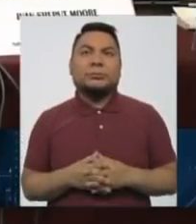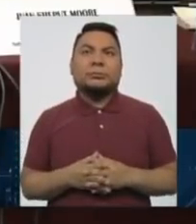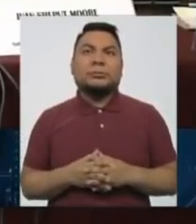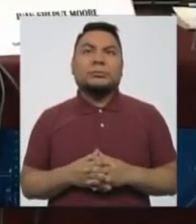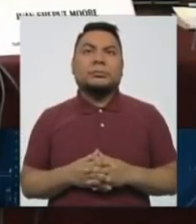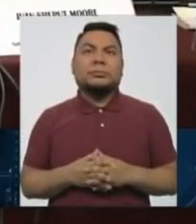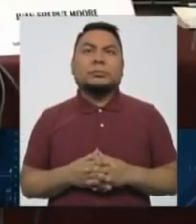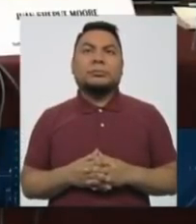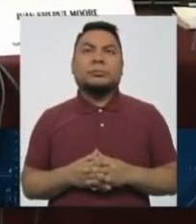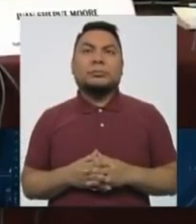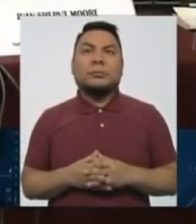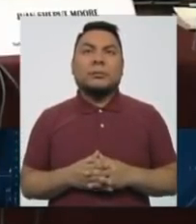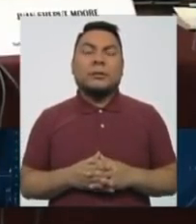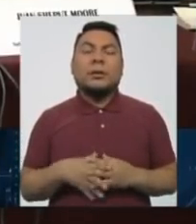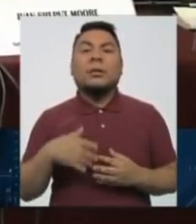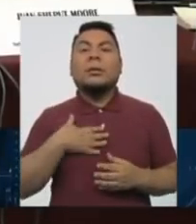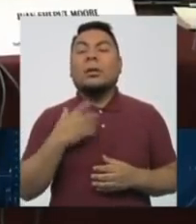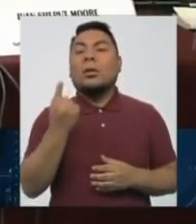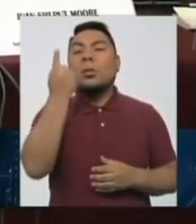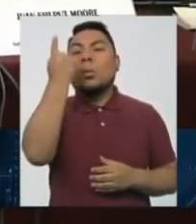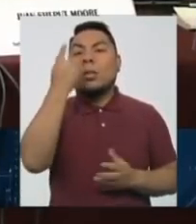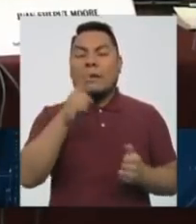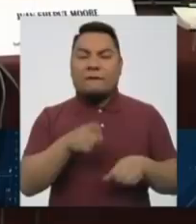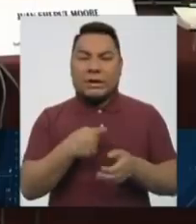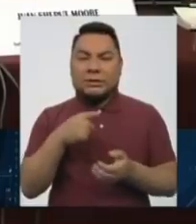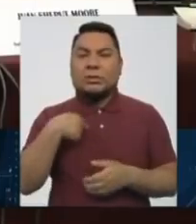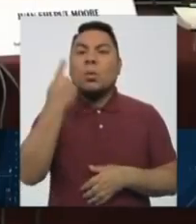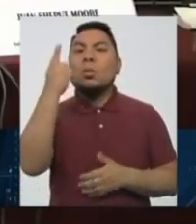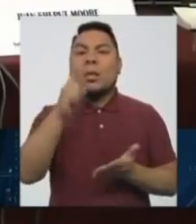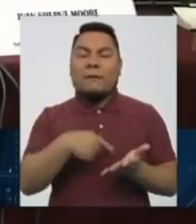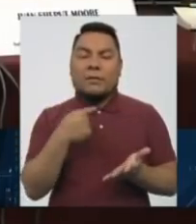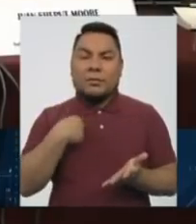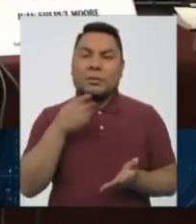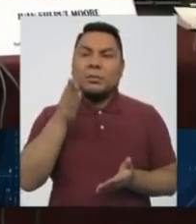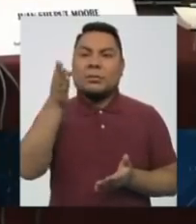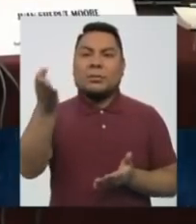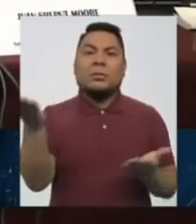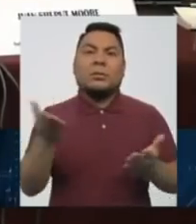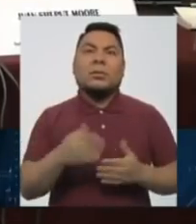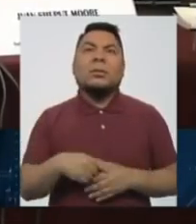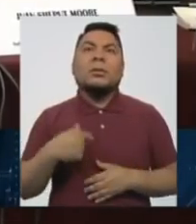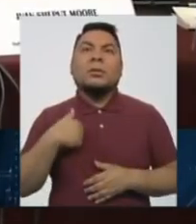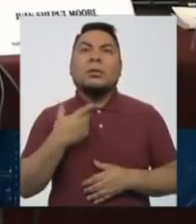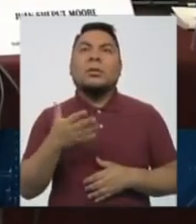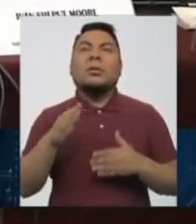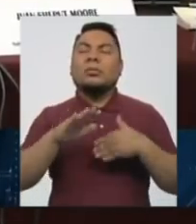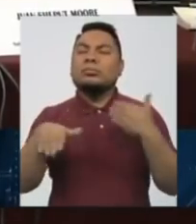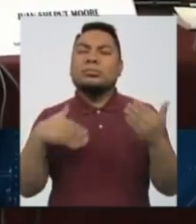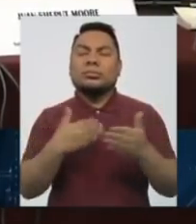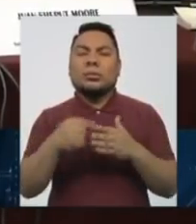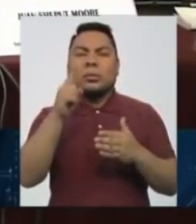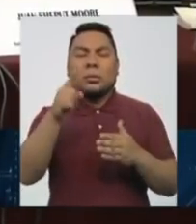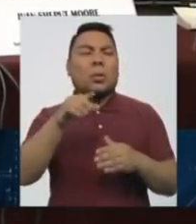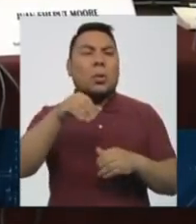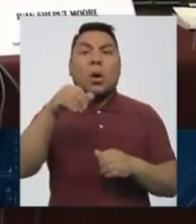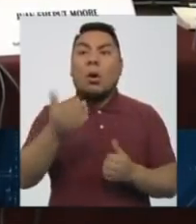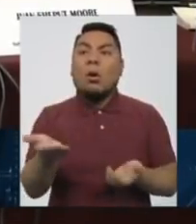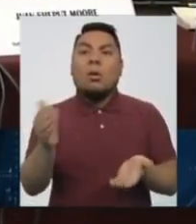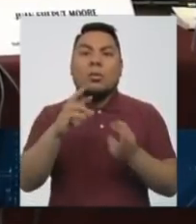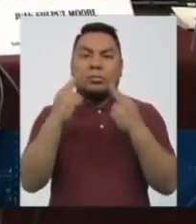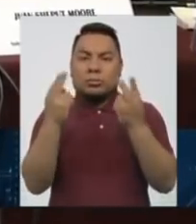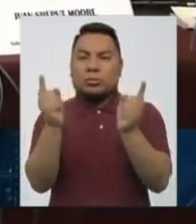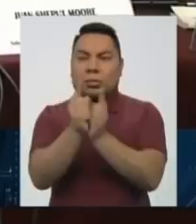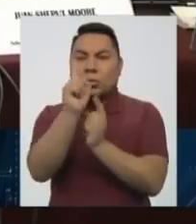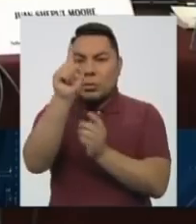La única vez en que yo sugerí que dé a conocer su programa a los medios fue la que está en el audio. Nunca más se produjo otra reunión